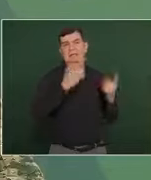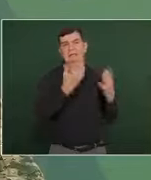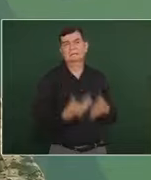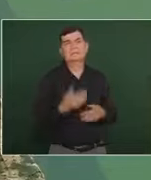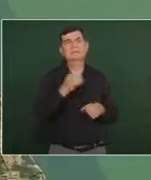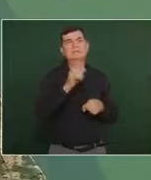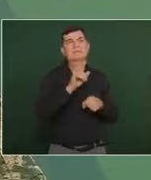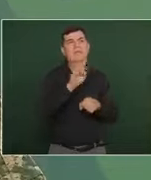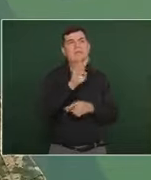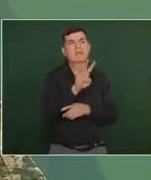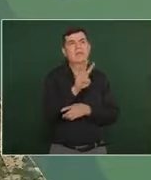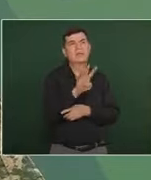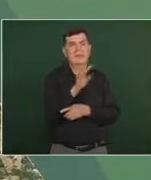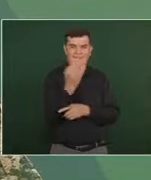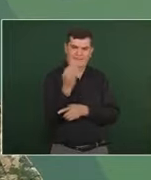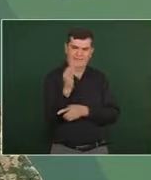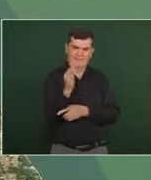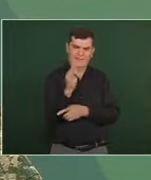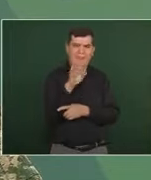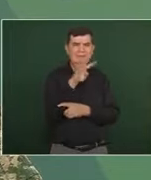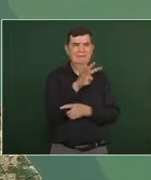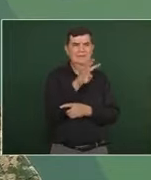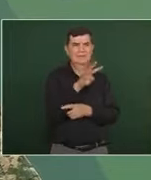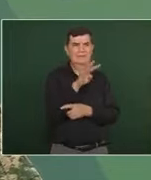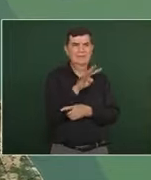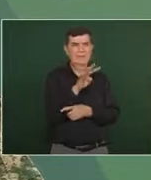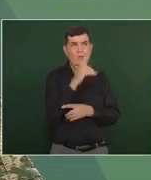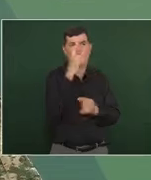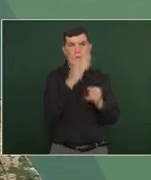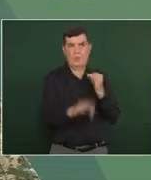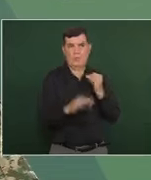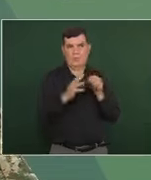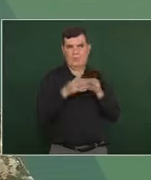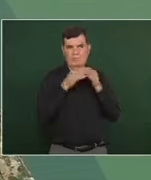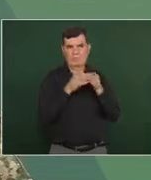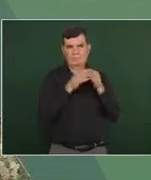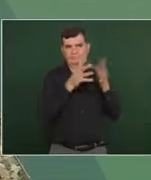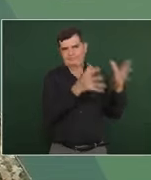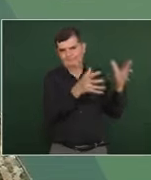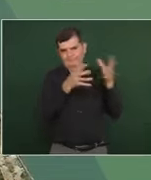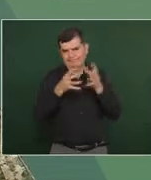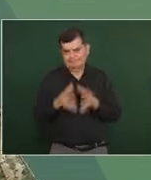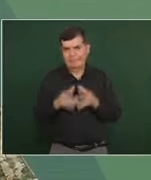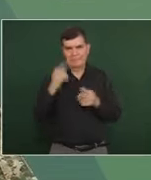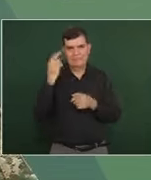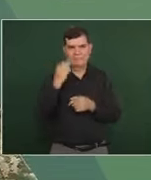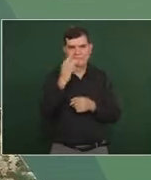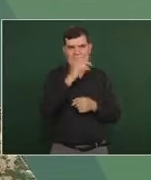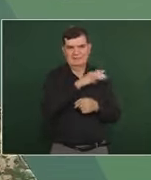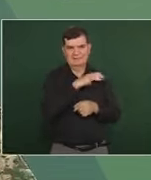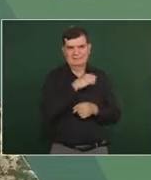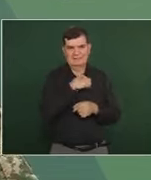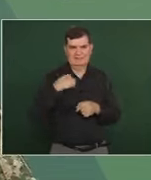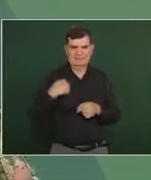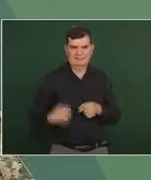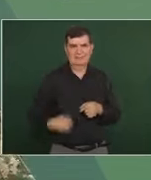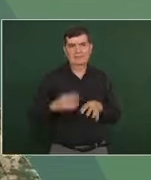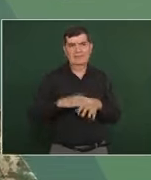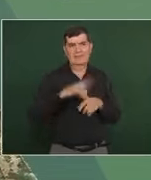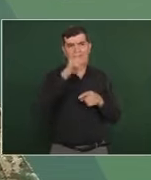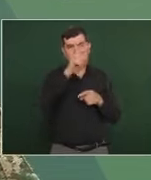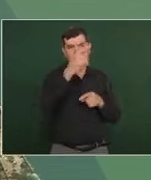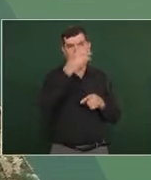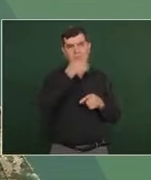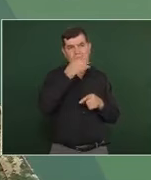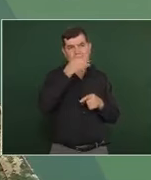el 19 de febrero, el último viaje, en lo que cargamos allá en el puerto